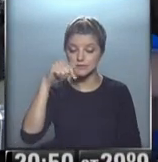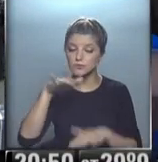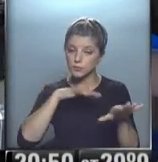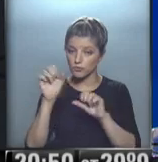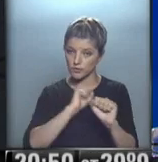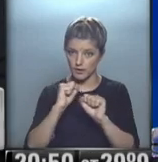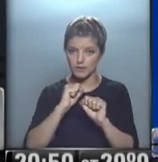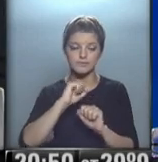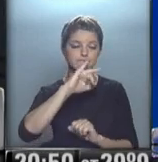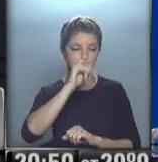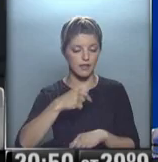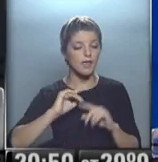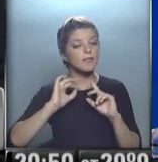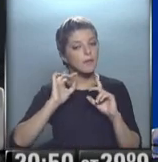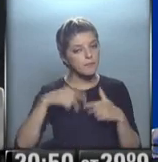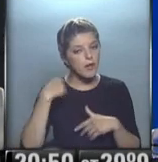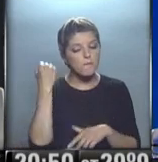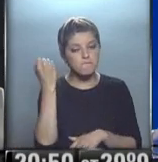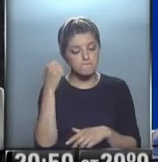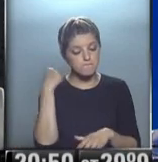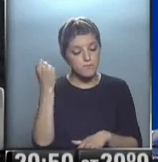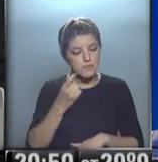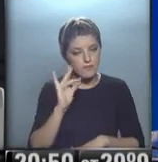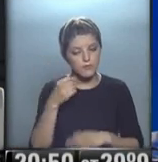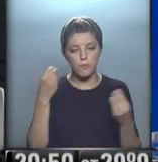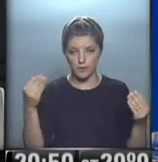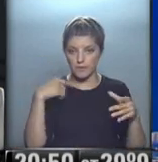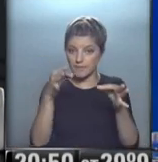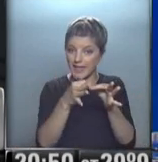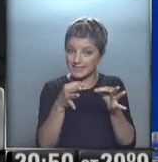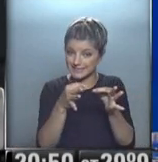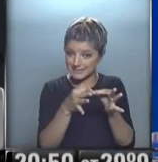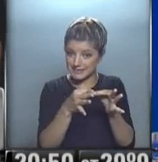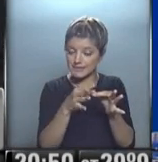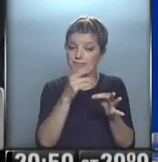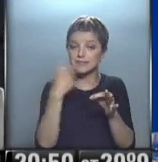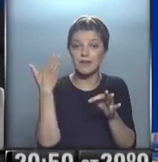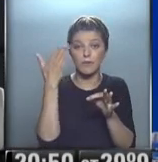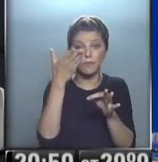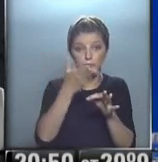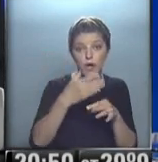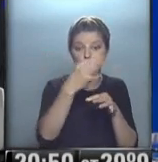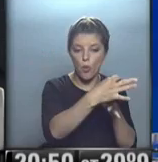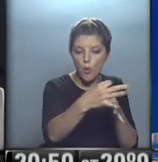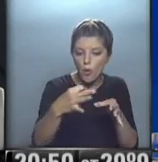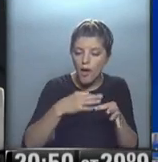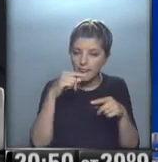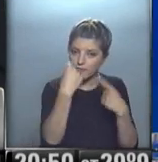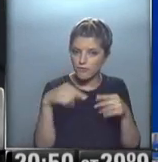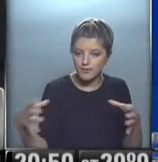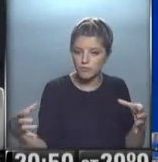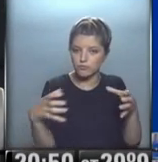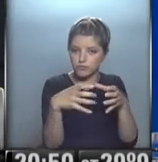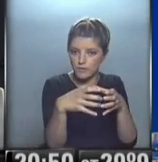de adentrarse en las islas, justamente hay que recordar que Filipinas está formada por muchos archipiélagos e